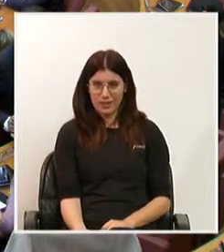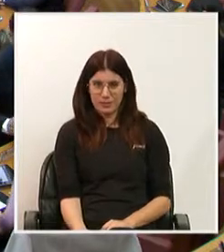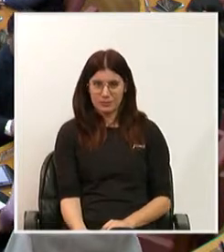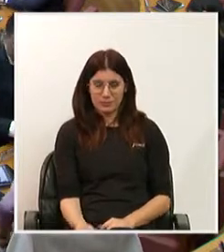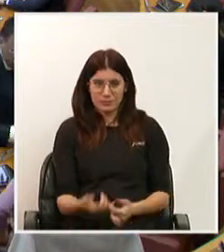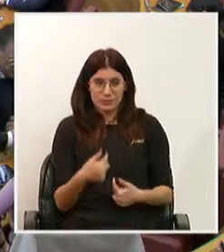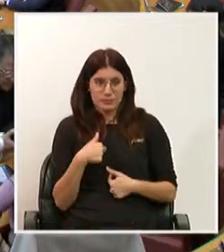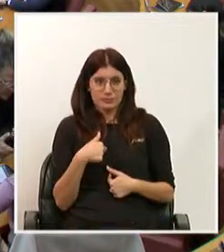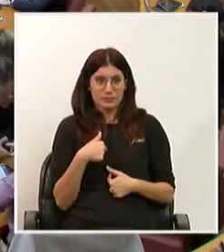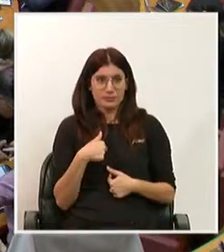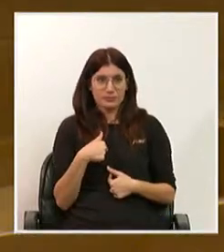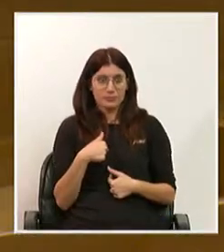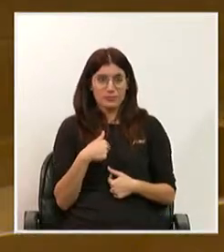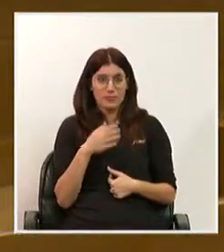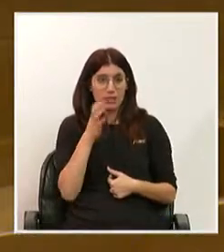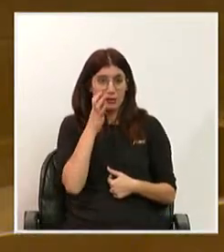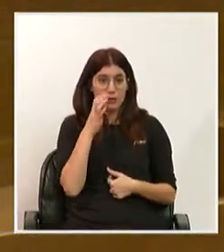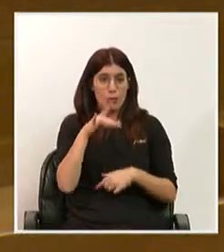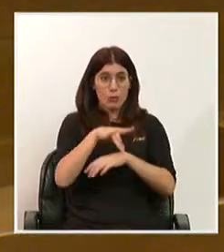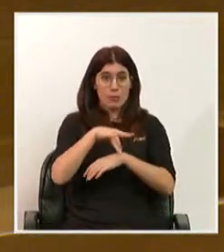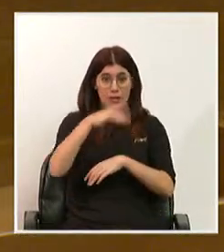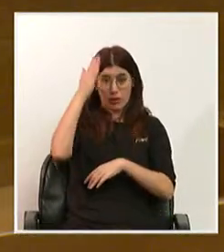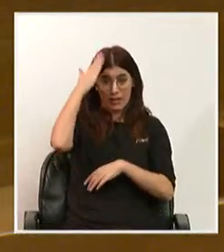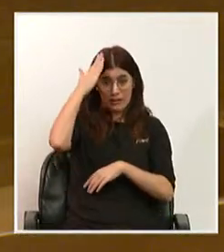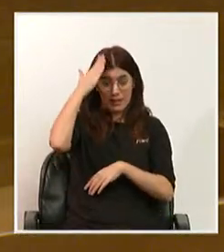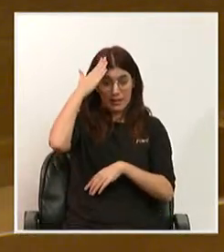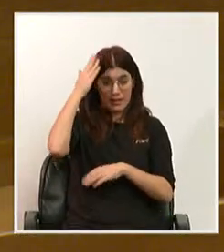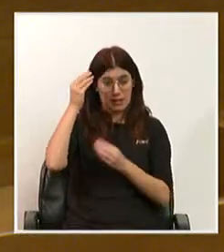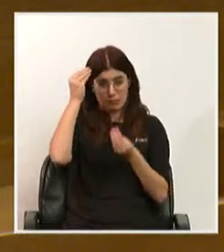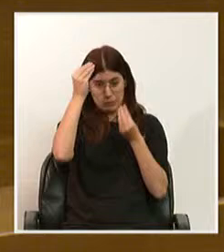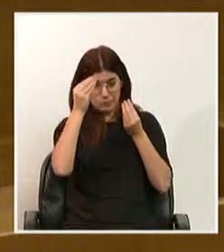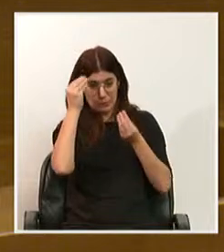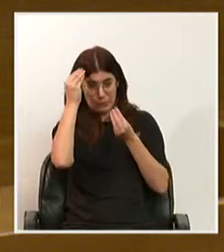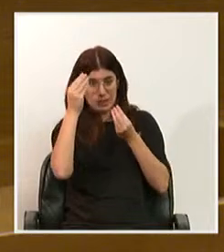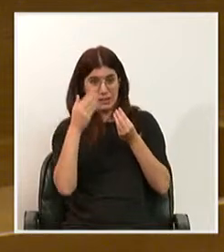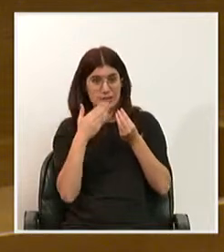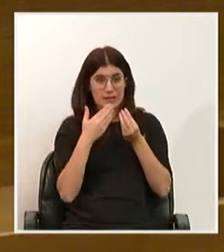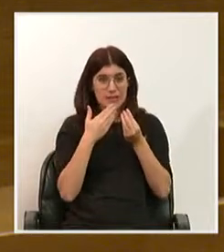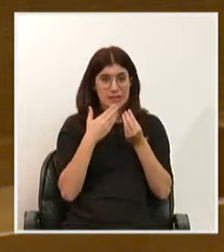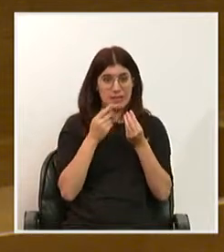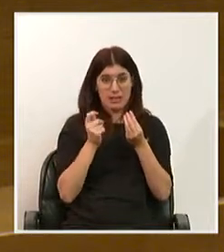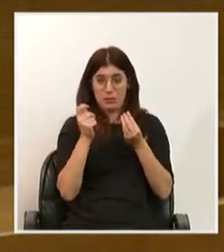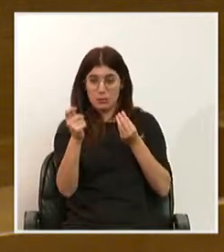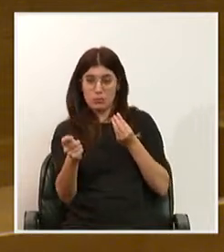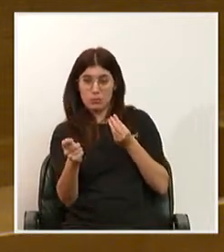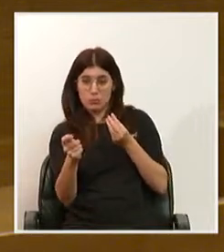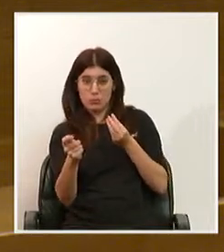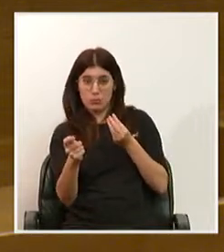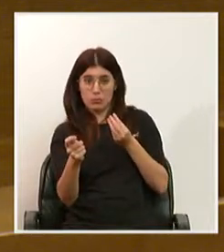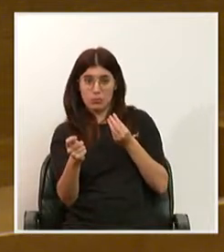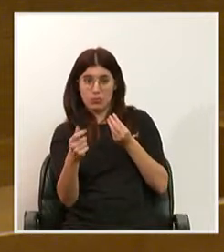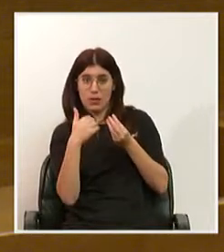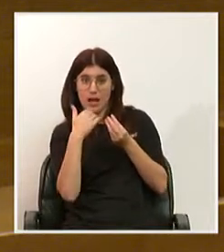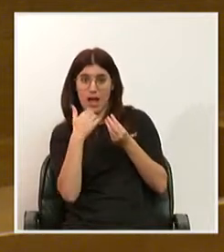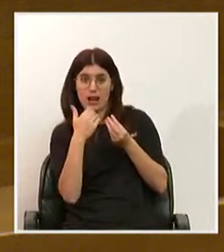quién dealera se cua si una no enun de la